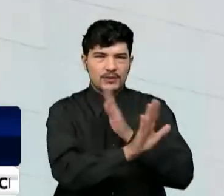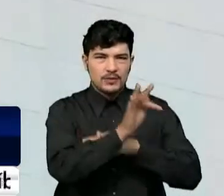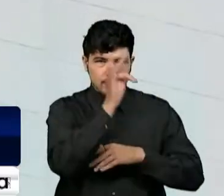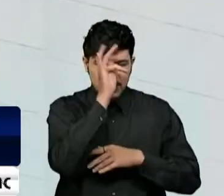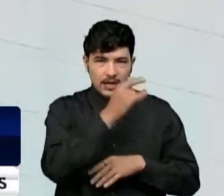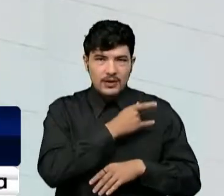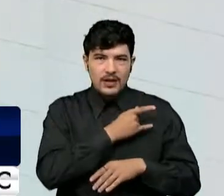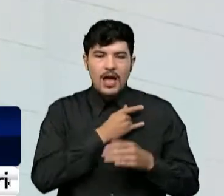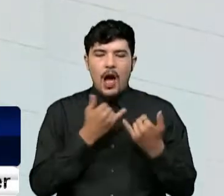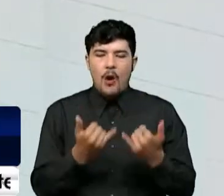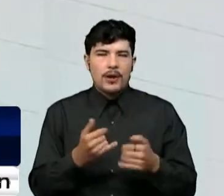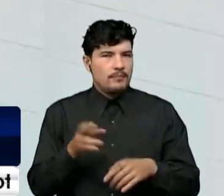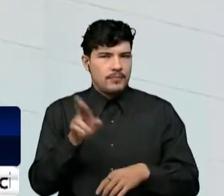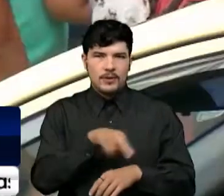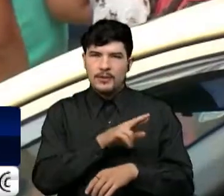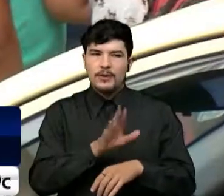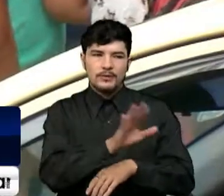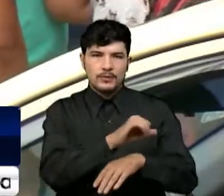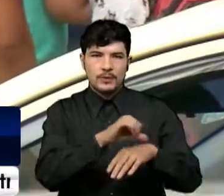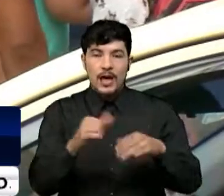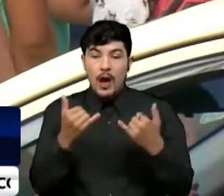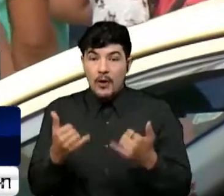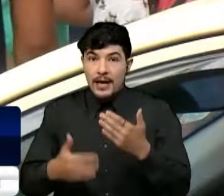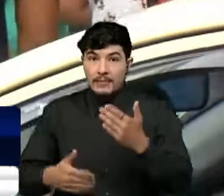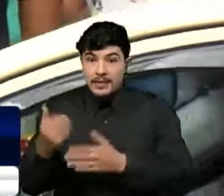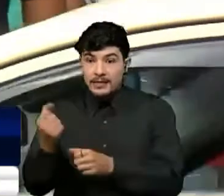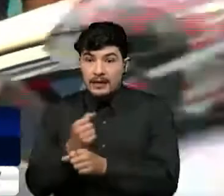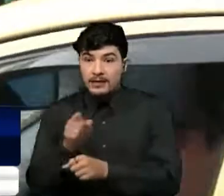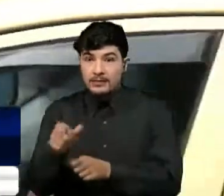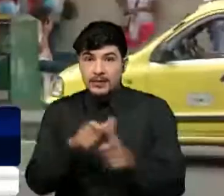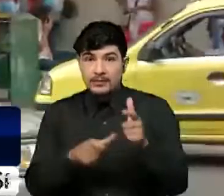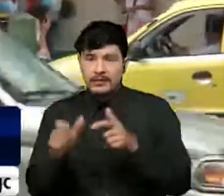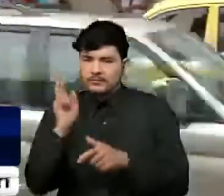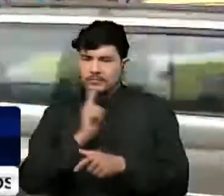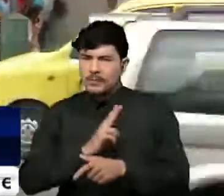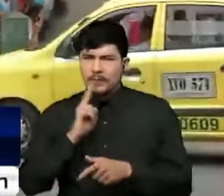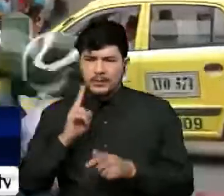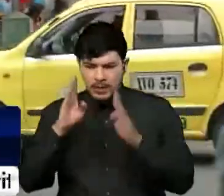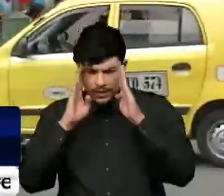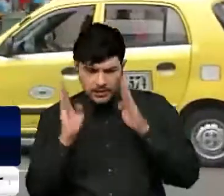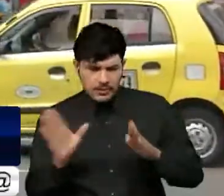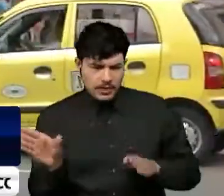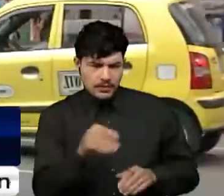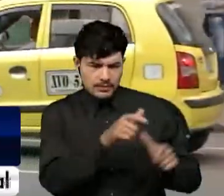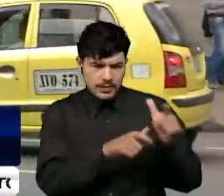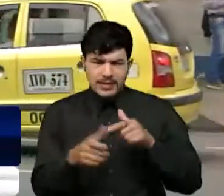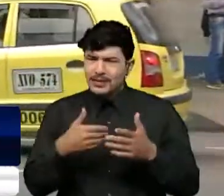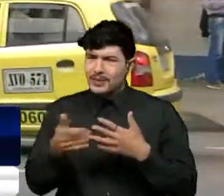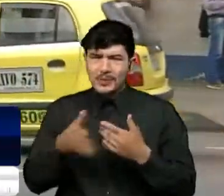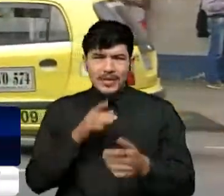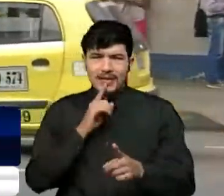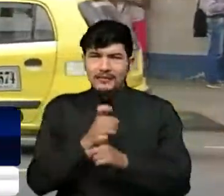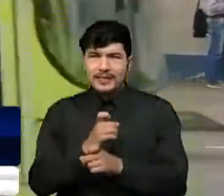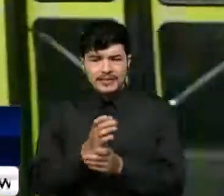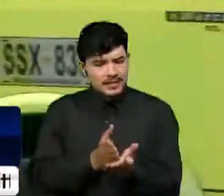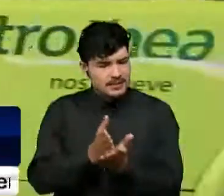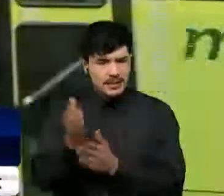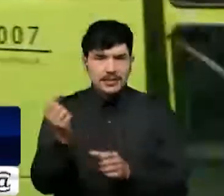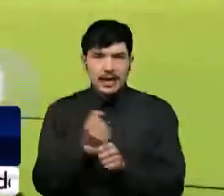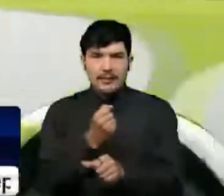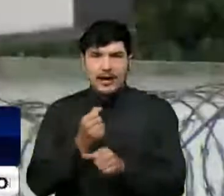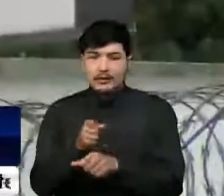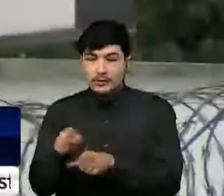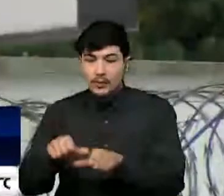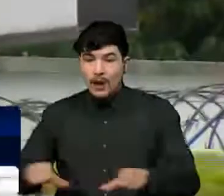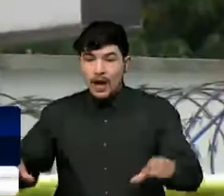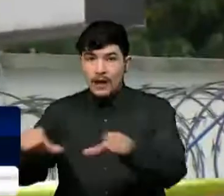el día de hoy. A su vez, los trabajadores ratificaron su compromiso con los pacientes y a pesar de las dificultades, seguirán trabajando y el área